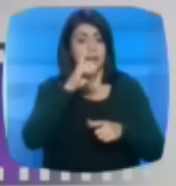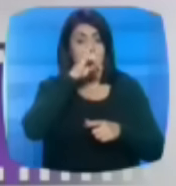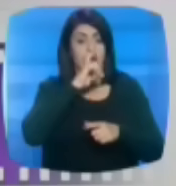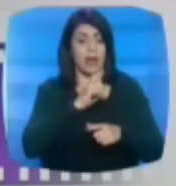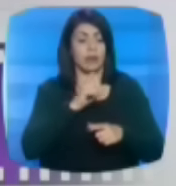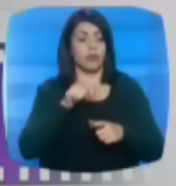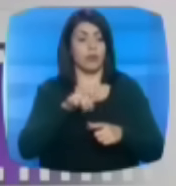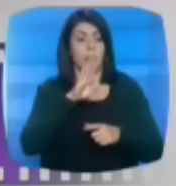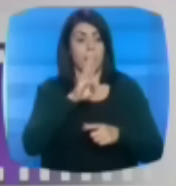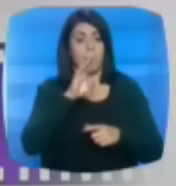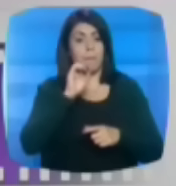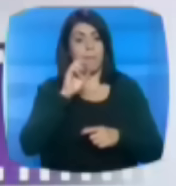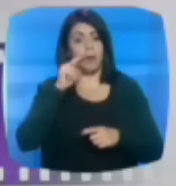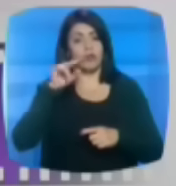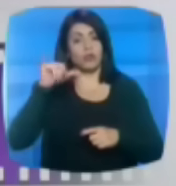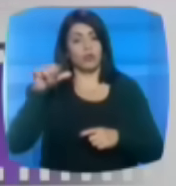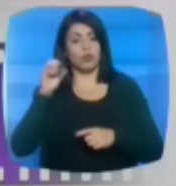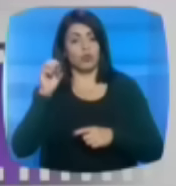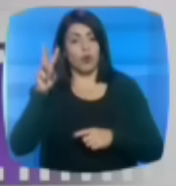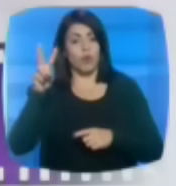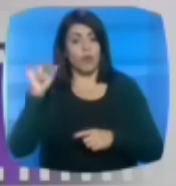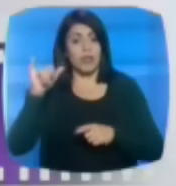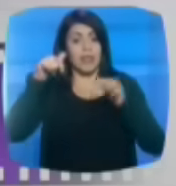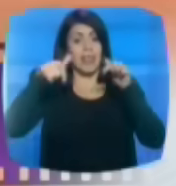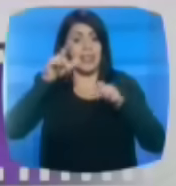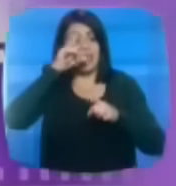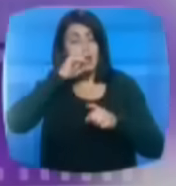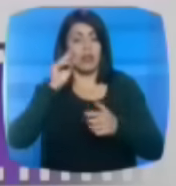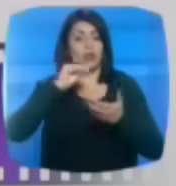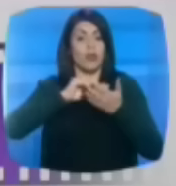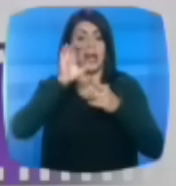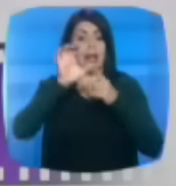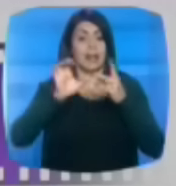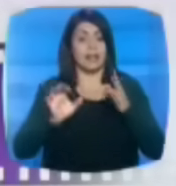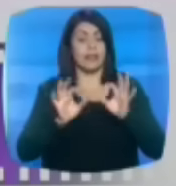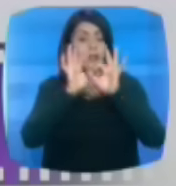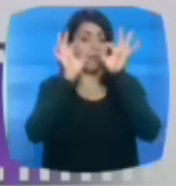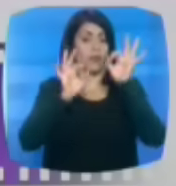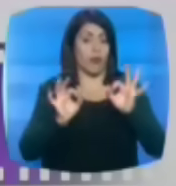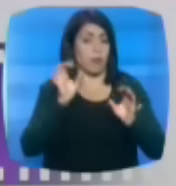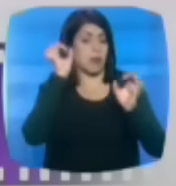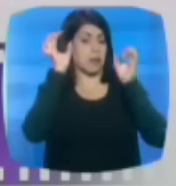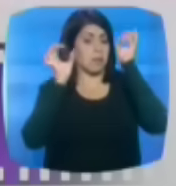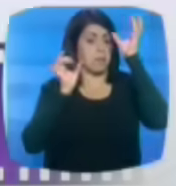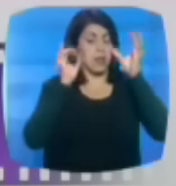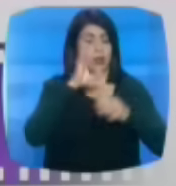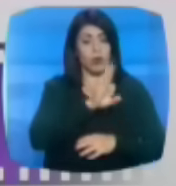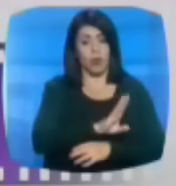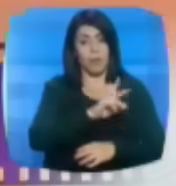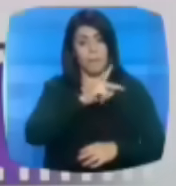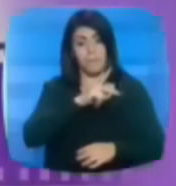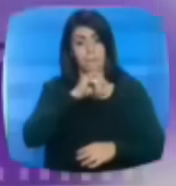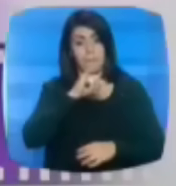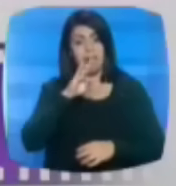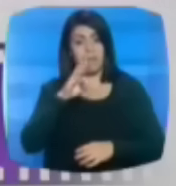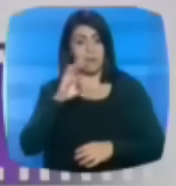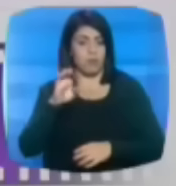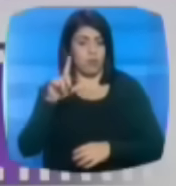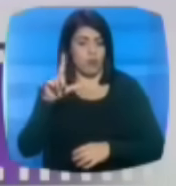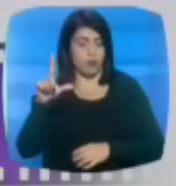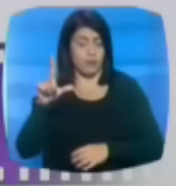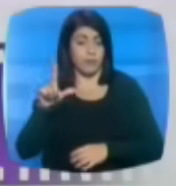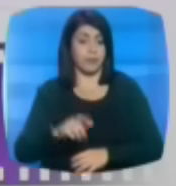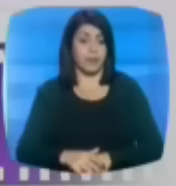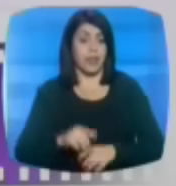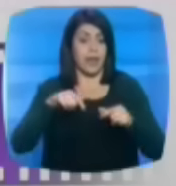2000 de Bon Jovi y este 2024 se le añadirá el característico estilo de rimas ingeniosas y también bastante motivadoras de Pitbull.